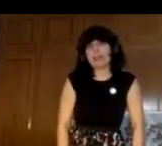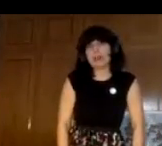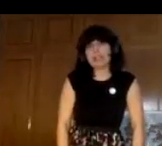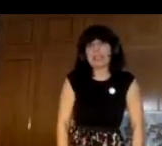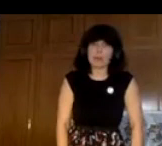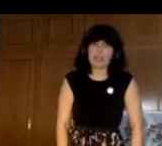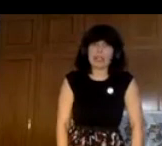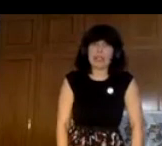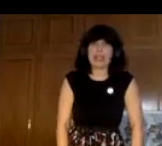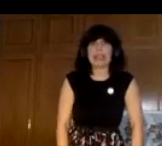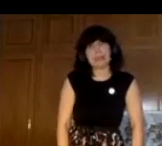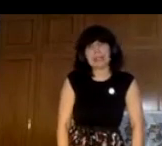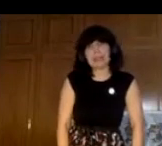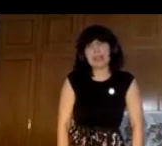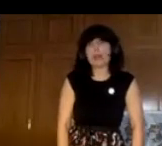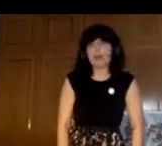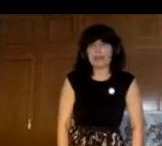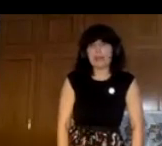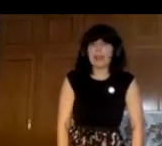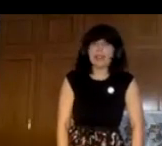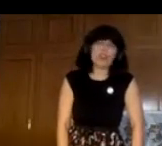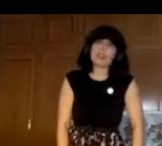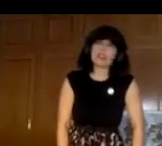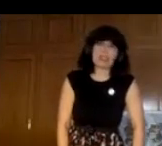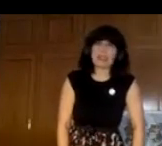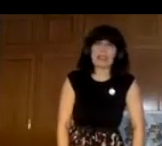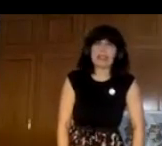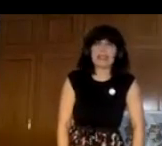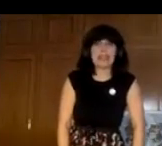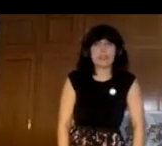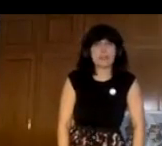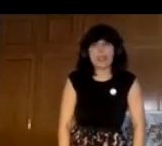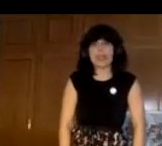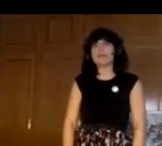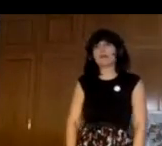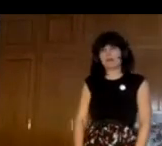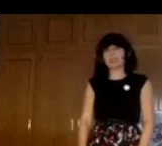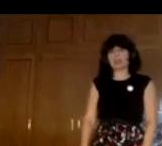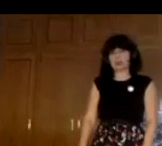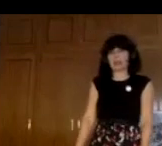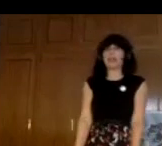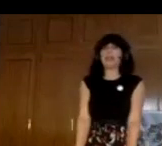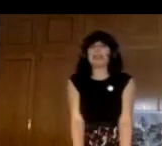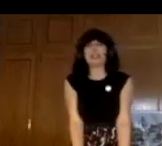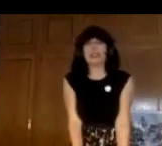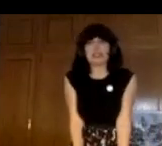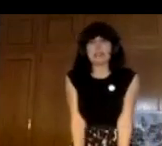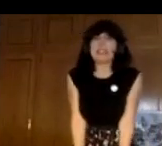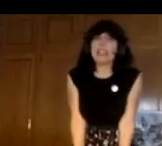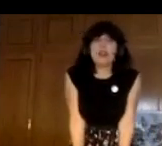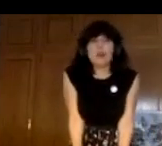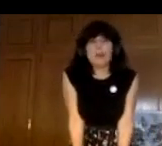de preguntas que haremos la semana que viene, el jueves. Entonces, estaré encantada de responder a aquellas preguntas que os surjan.